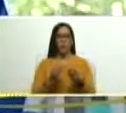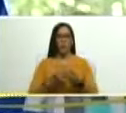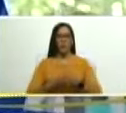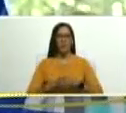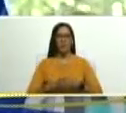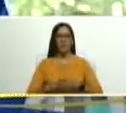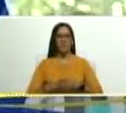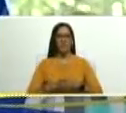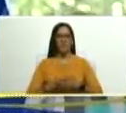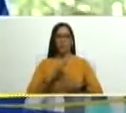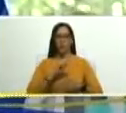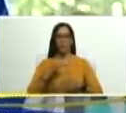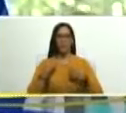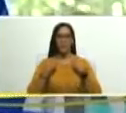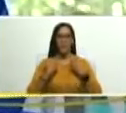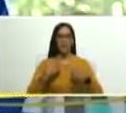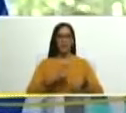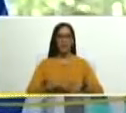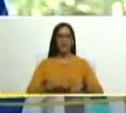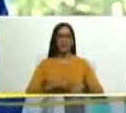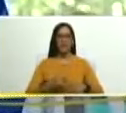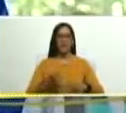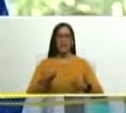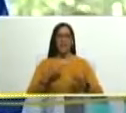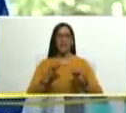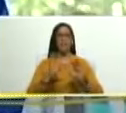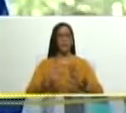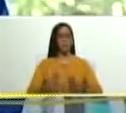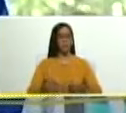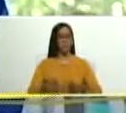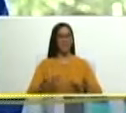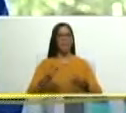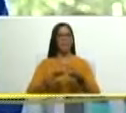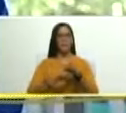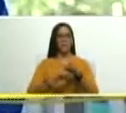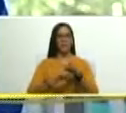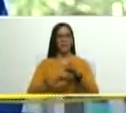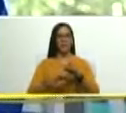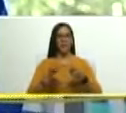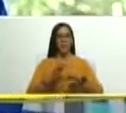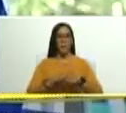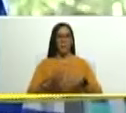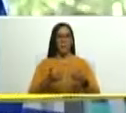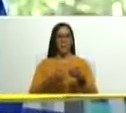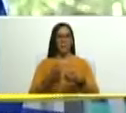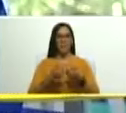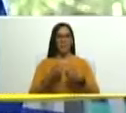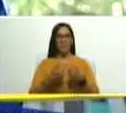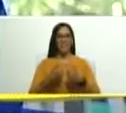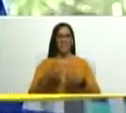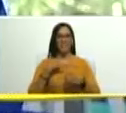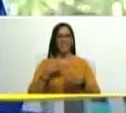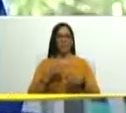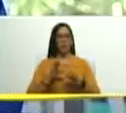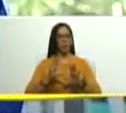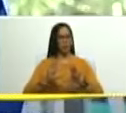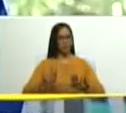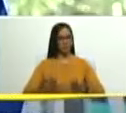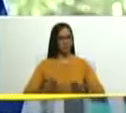no se debe perder nunca, presidente. La que me autocontrola es Silvia. Claro. Porque entonces me manda mensajitos al teléfono,